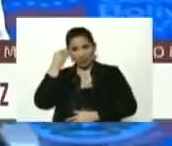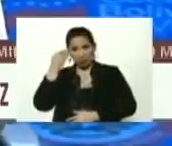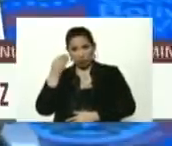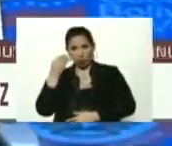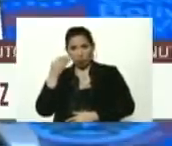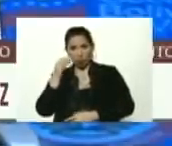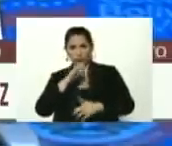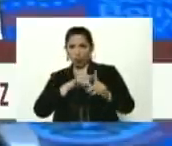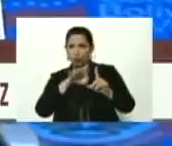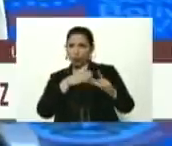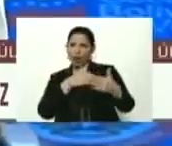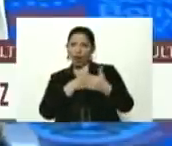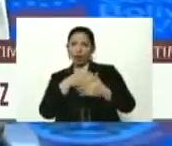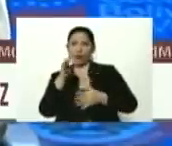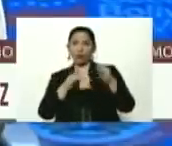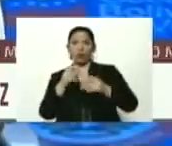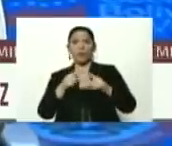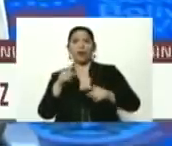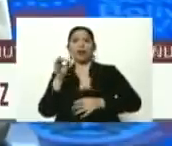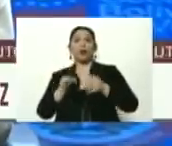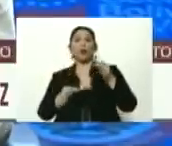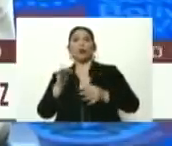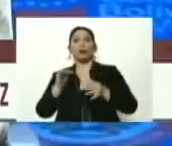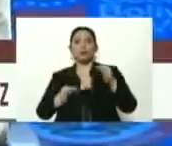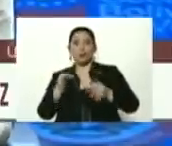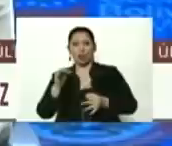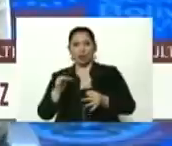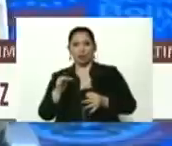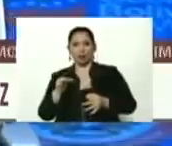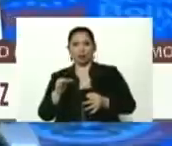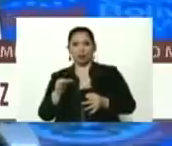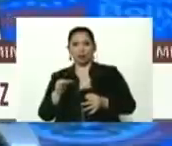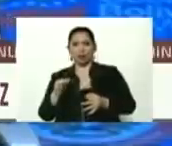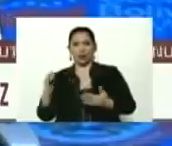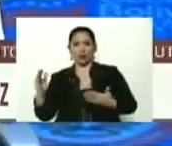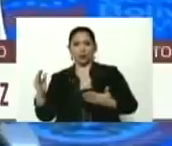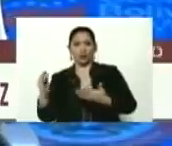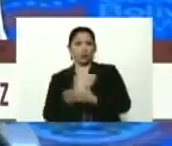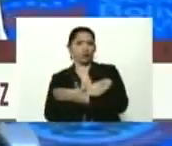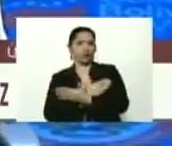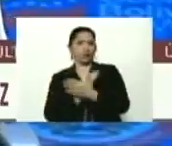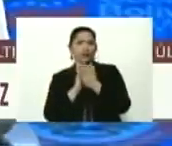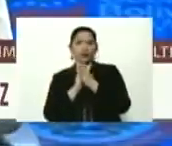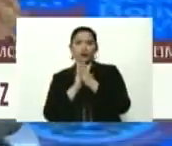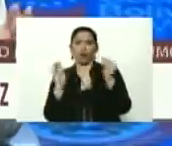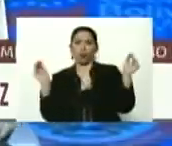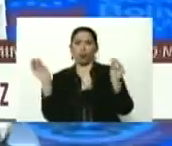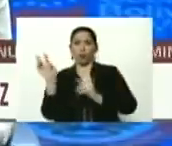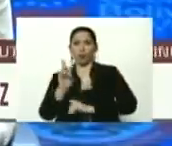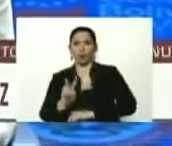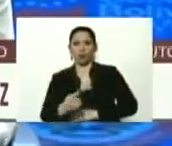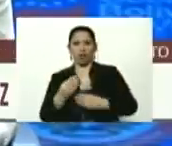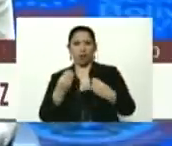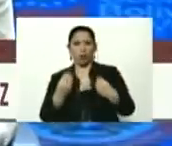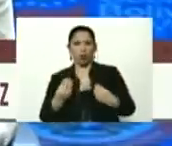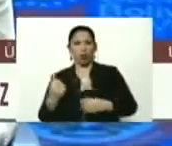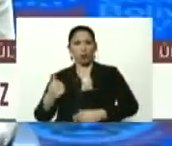artificio antijurídico para justificar el llevarse todo de Venezuela, como sea.